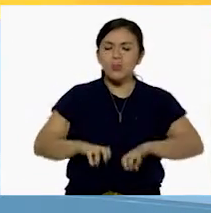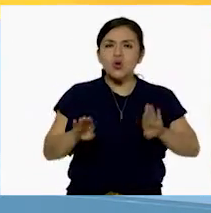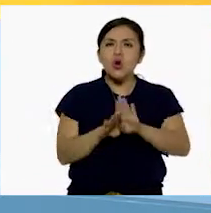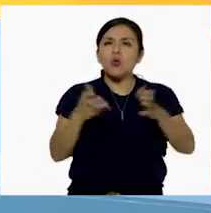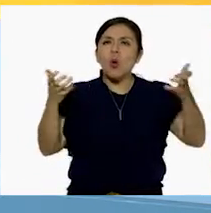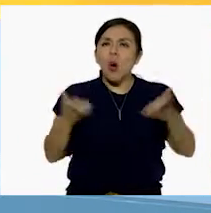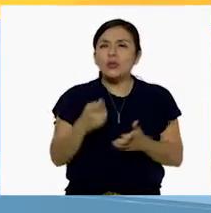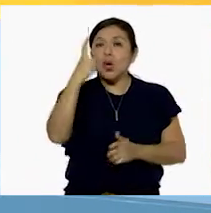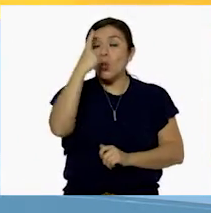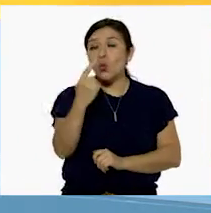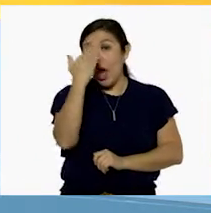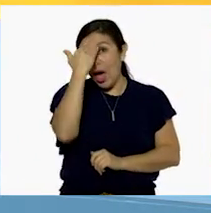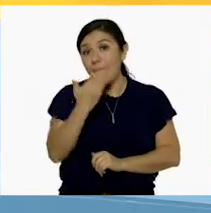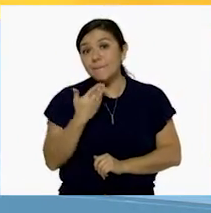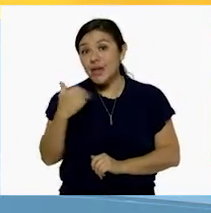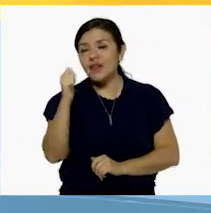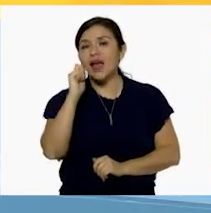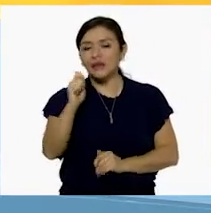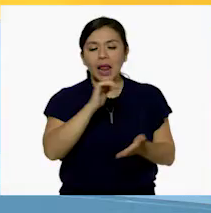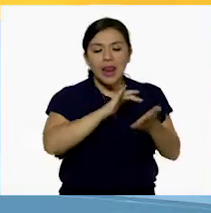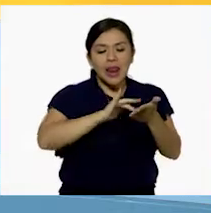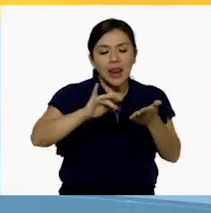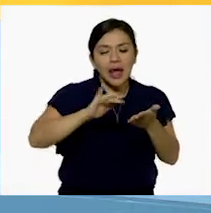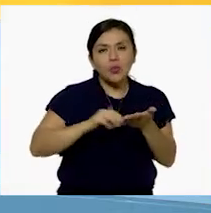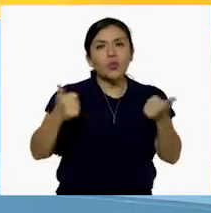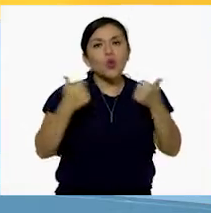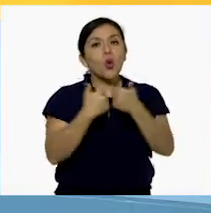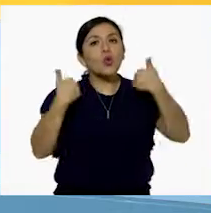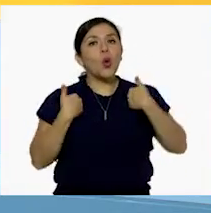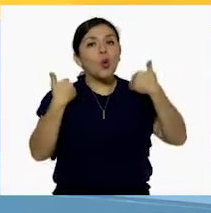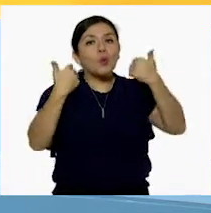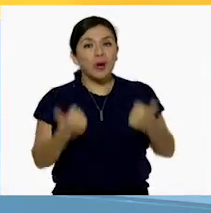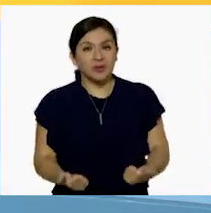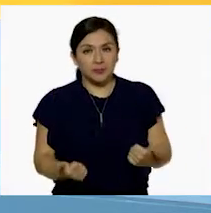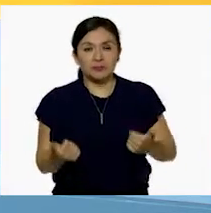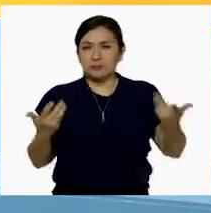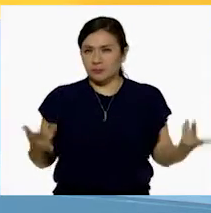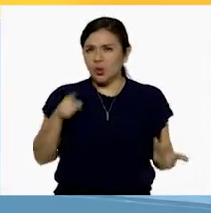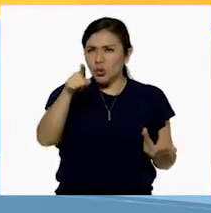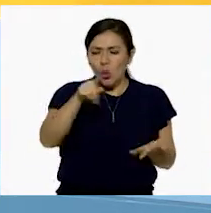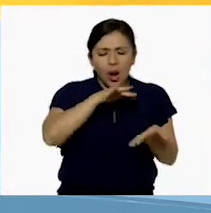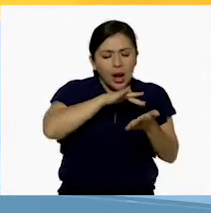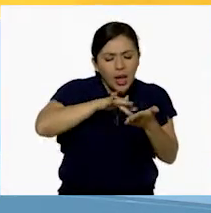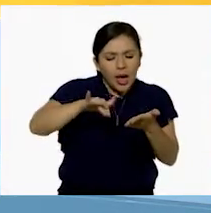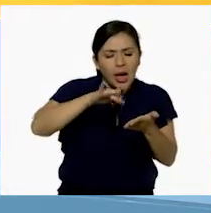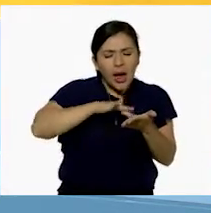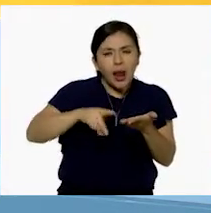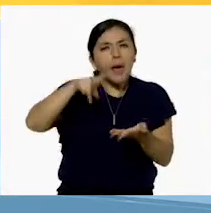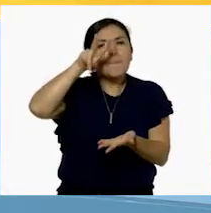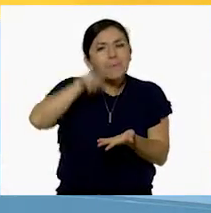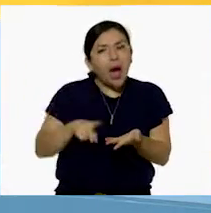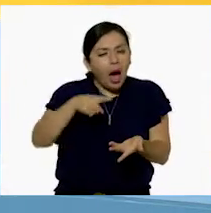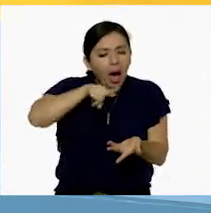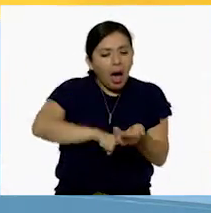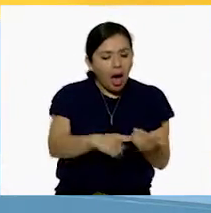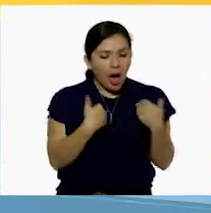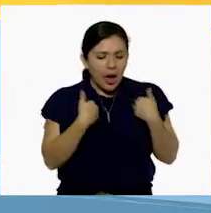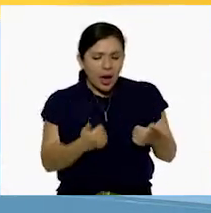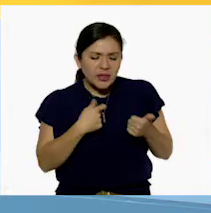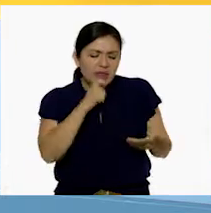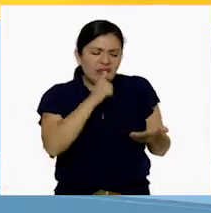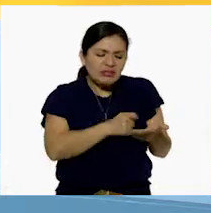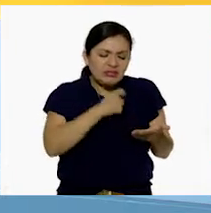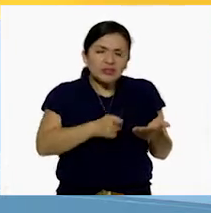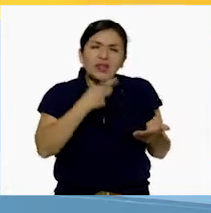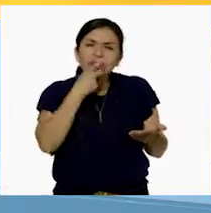de una habilidad, la lectura comprensiva. Es decir, la lectura que implica la comprensión del sentido de